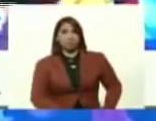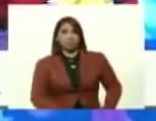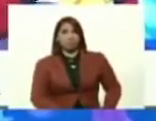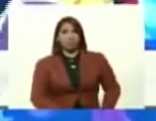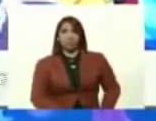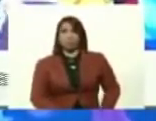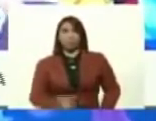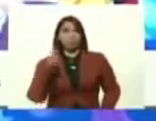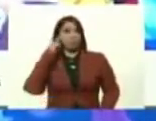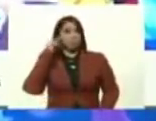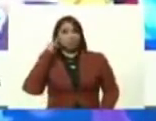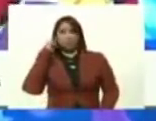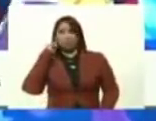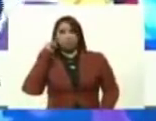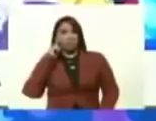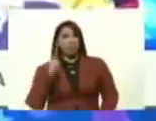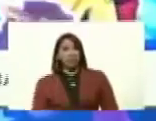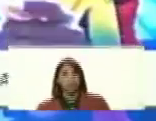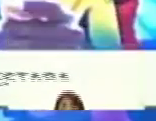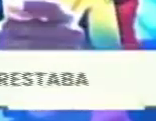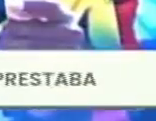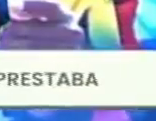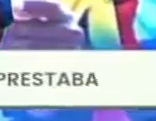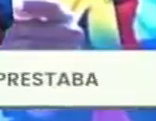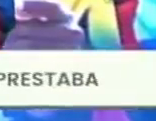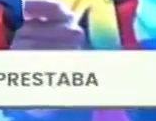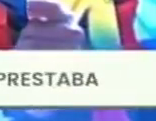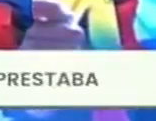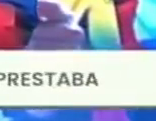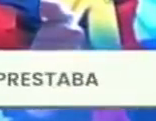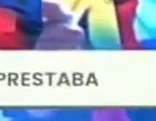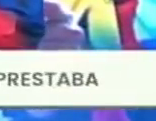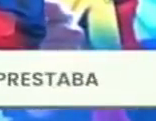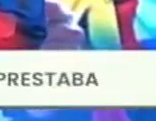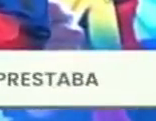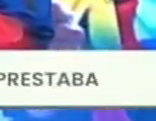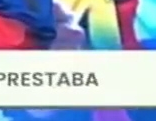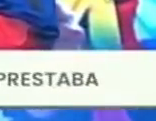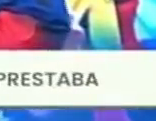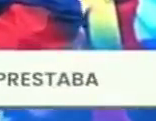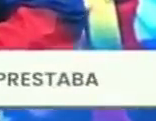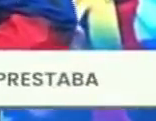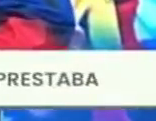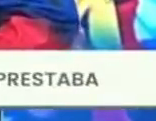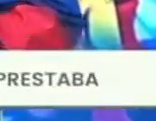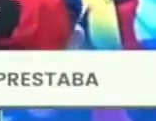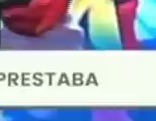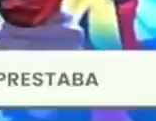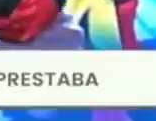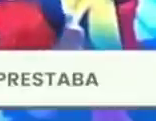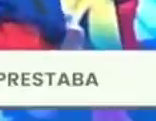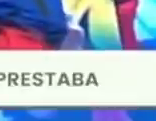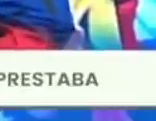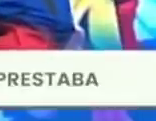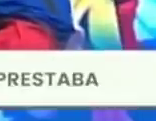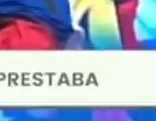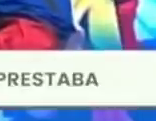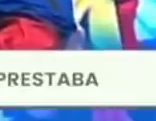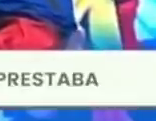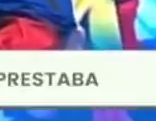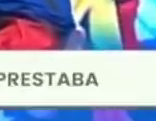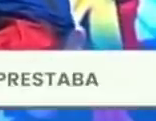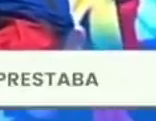seguro, seguro, va a vivir mínimo 100 años. Porque las generaciones ahí, bueno, a pesar del coronavirus,